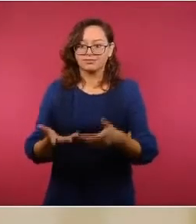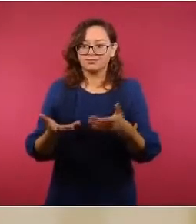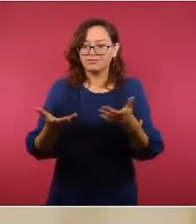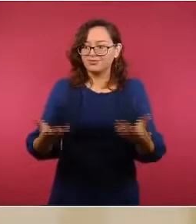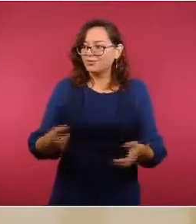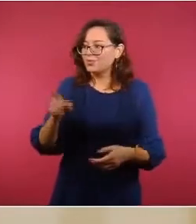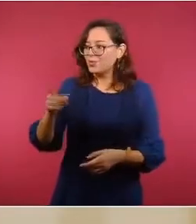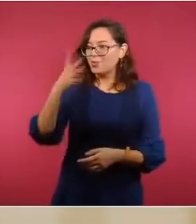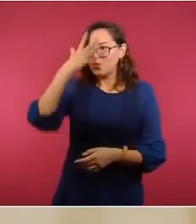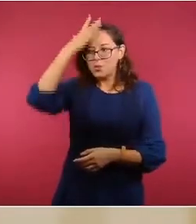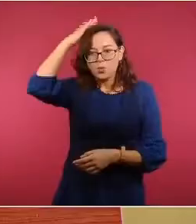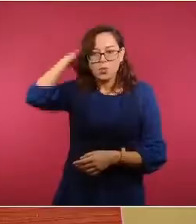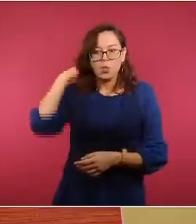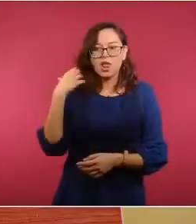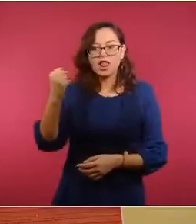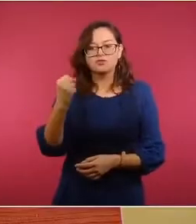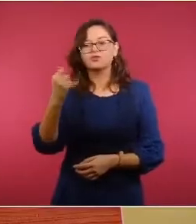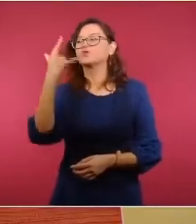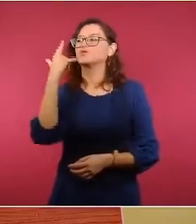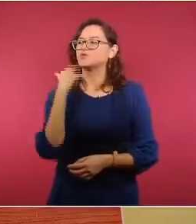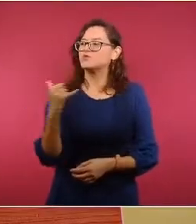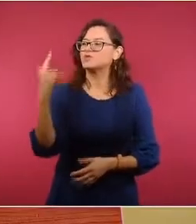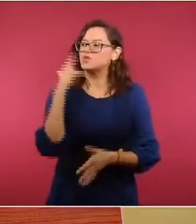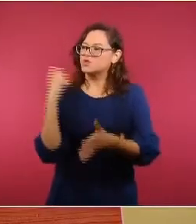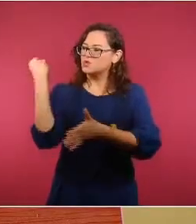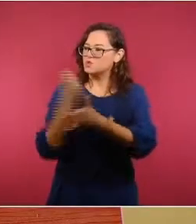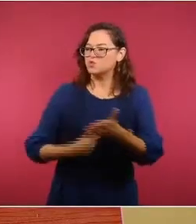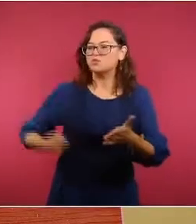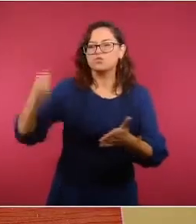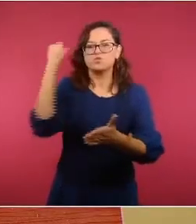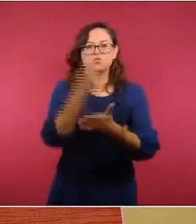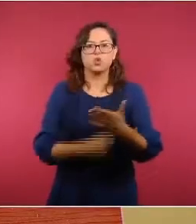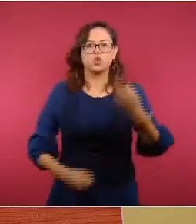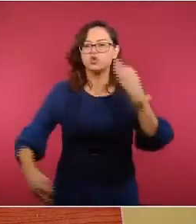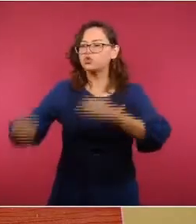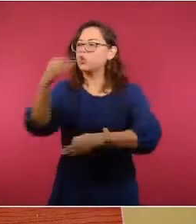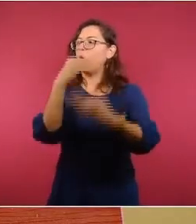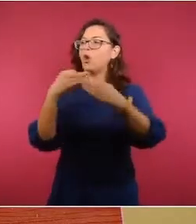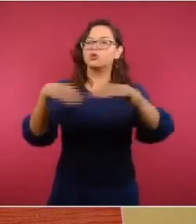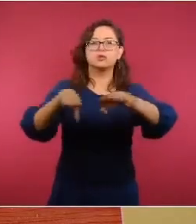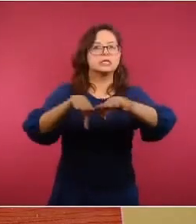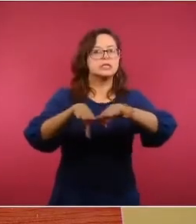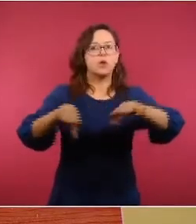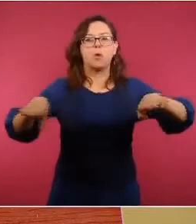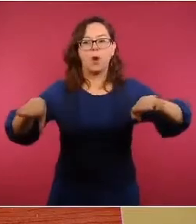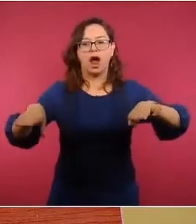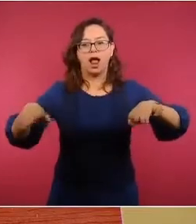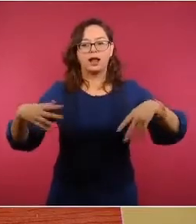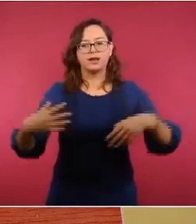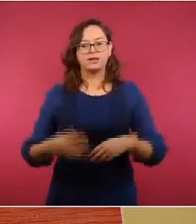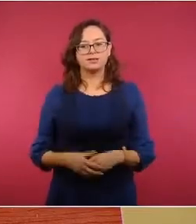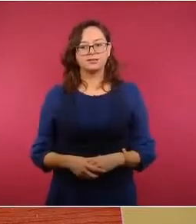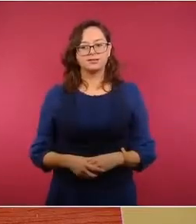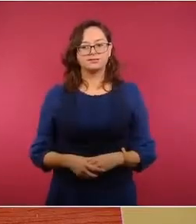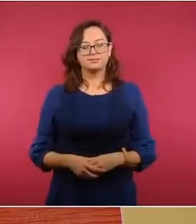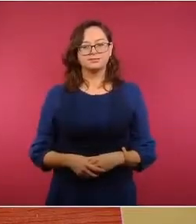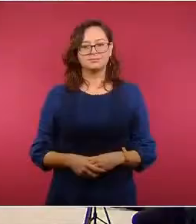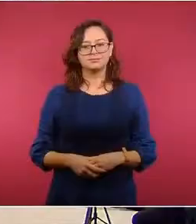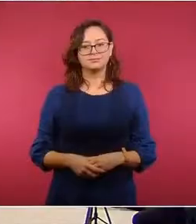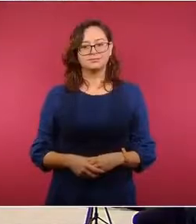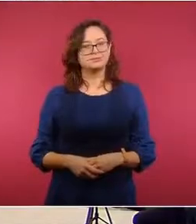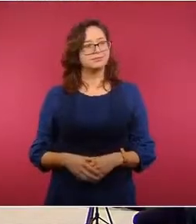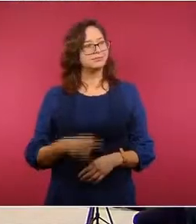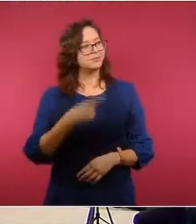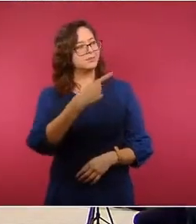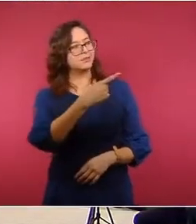lucha por la igualdad. Imagínense A lo mejor